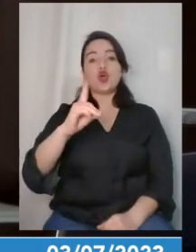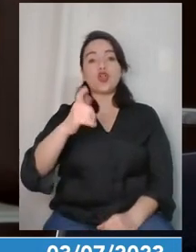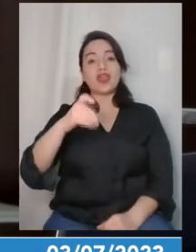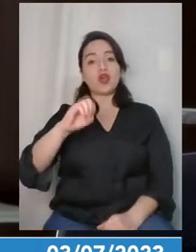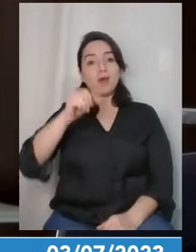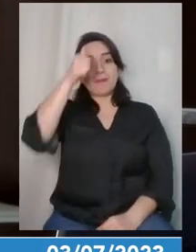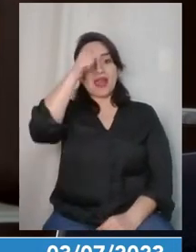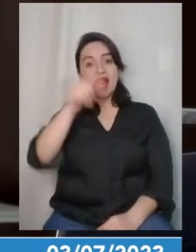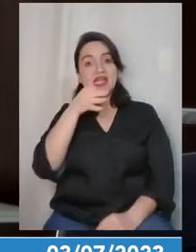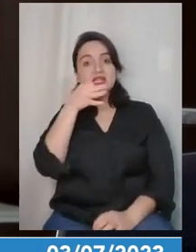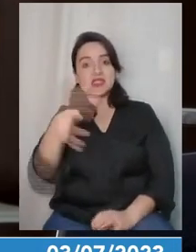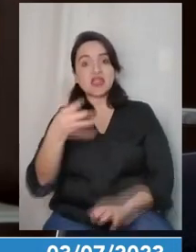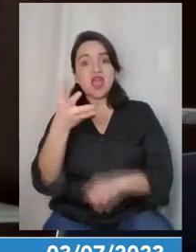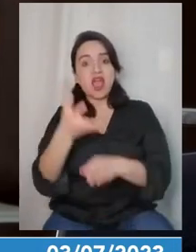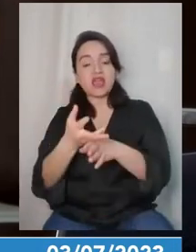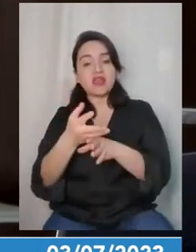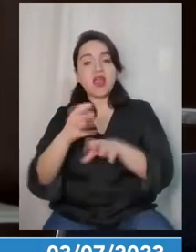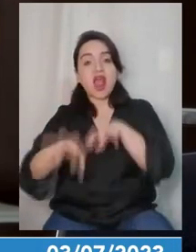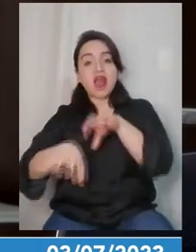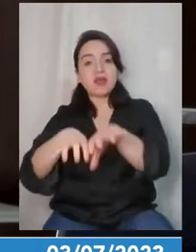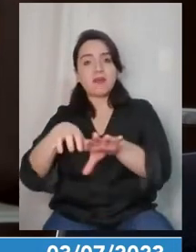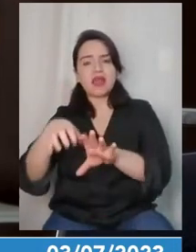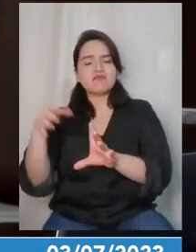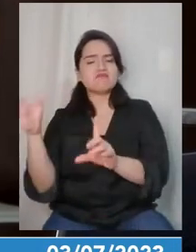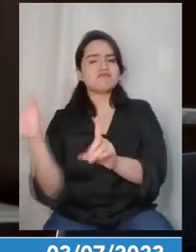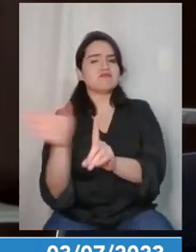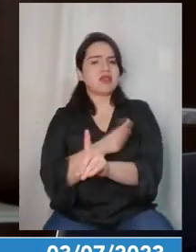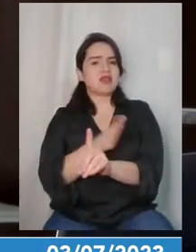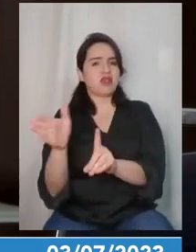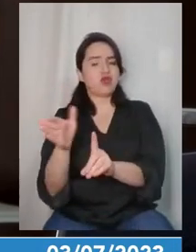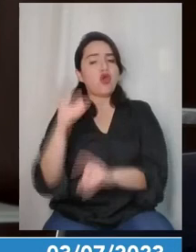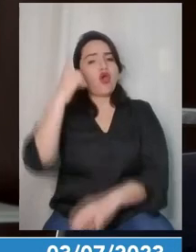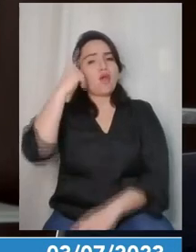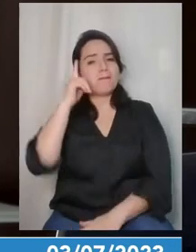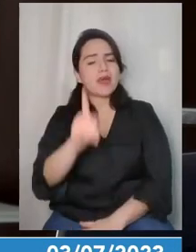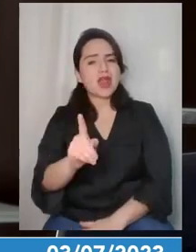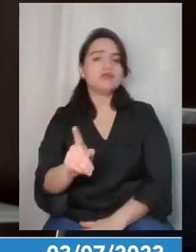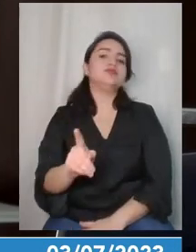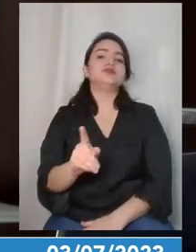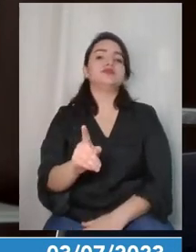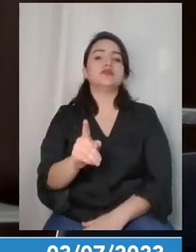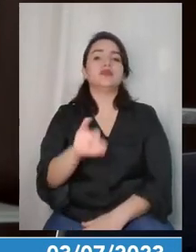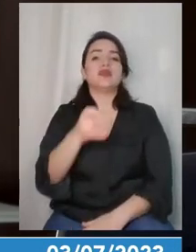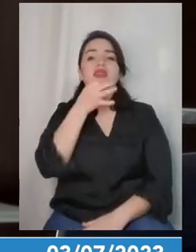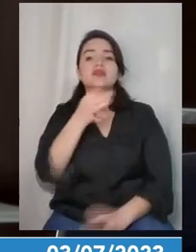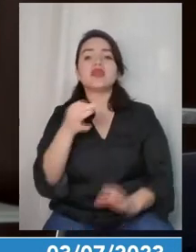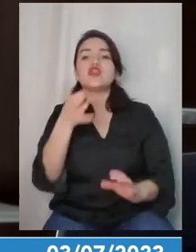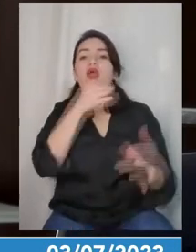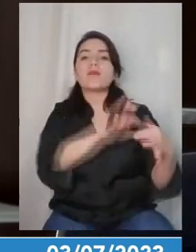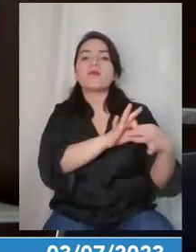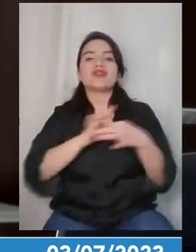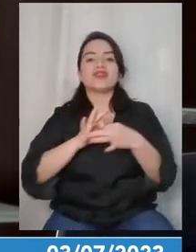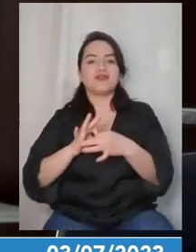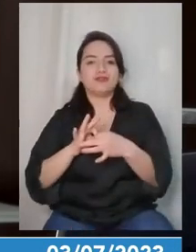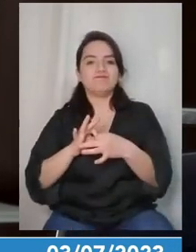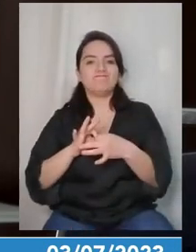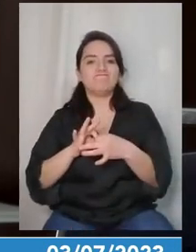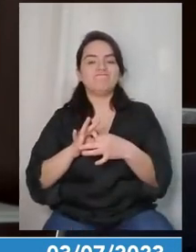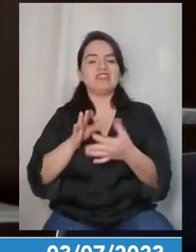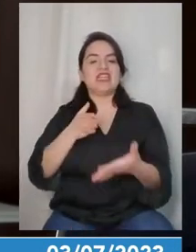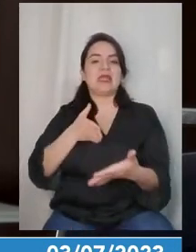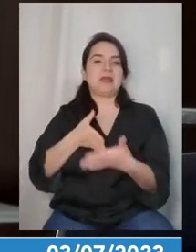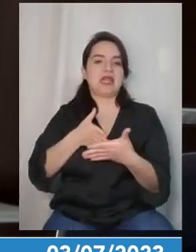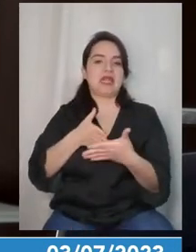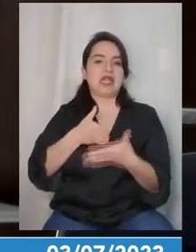necesidad de que este delito sea de forma injustificada, limitando de gran forma su aplicación. Y,